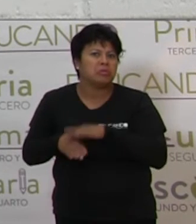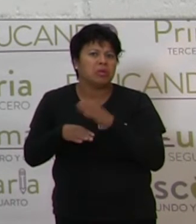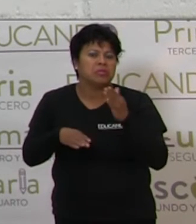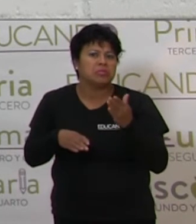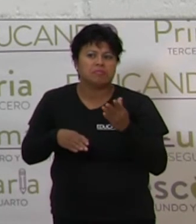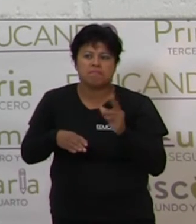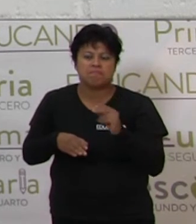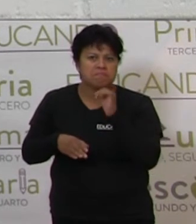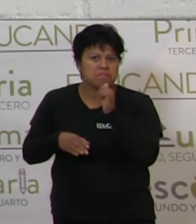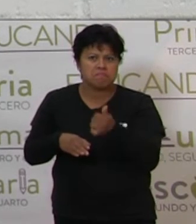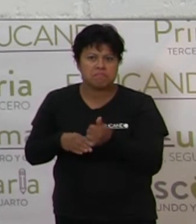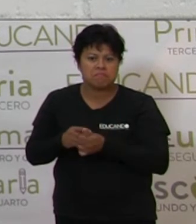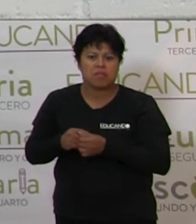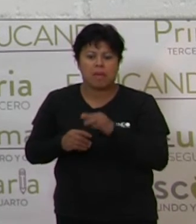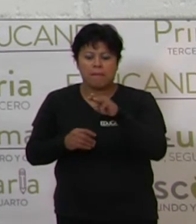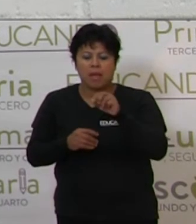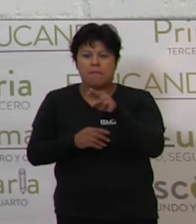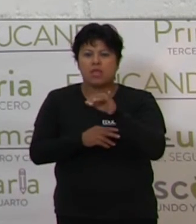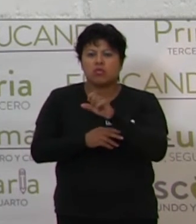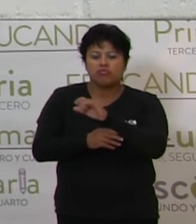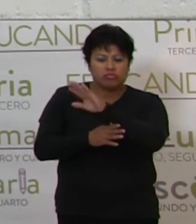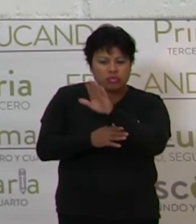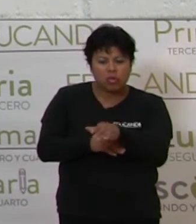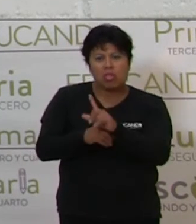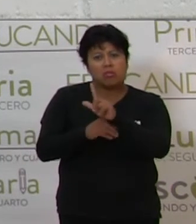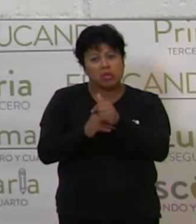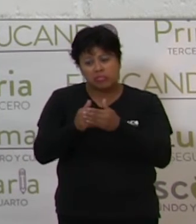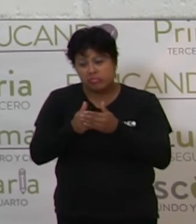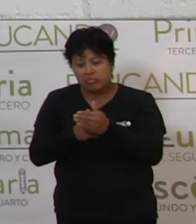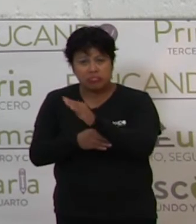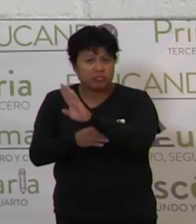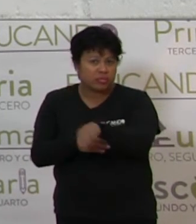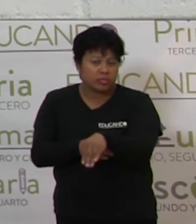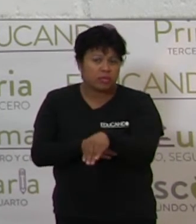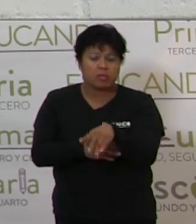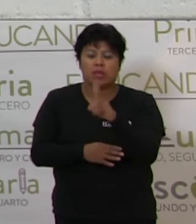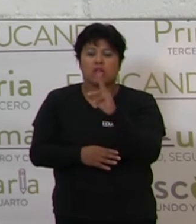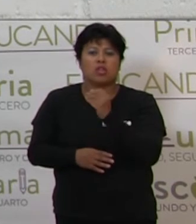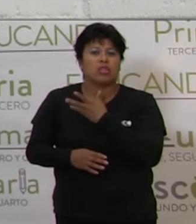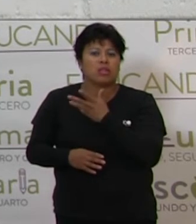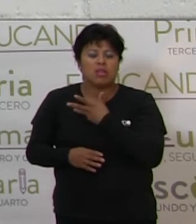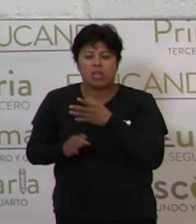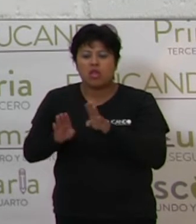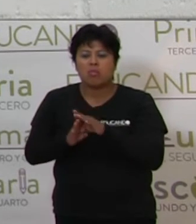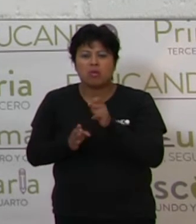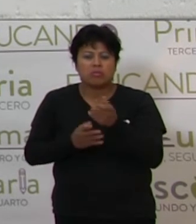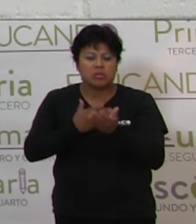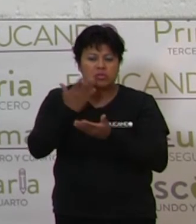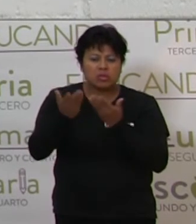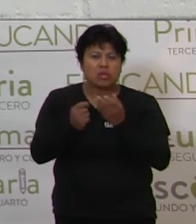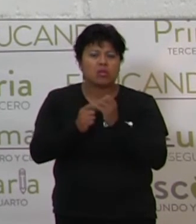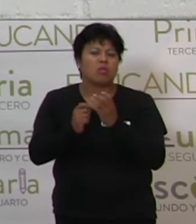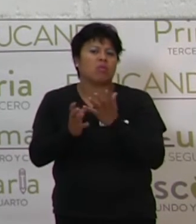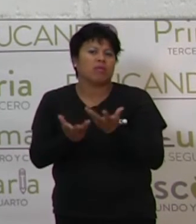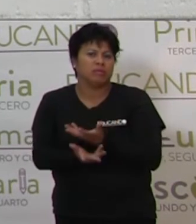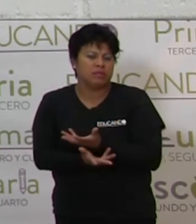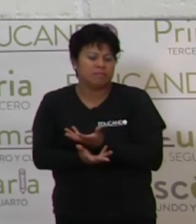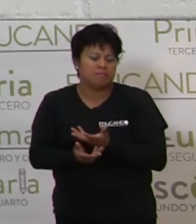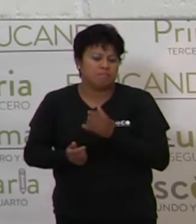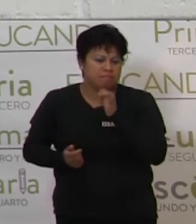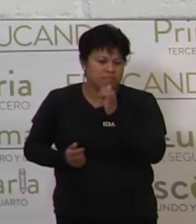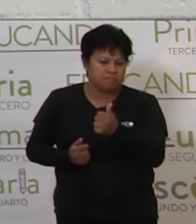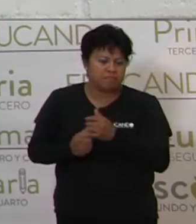dice nada más. Mamilius murió poco después, sin haber tenido ocasión de acabarlo de